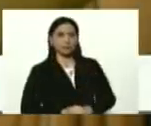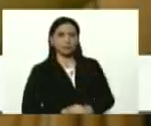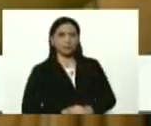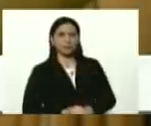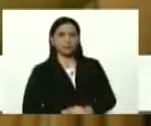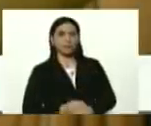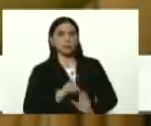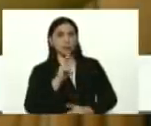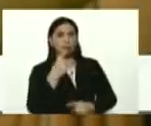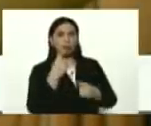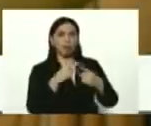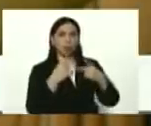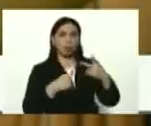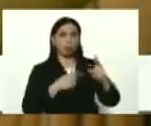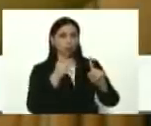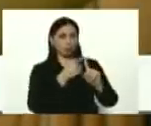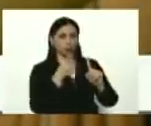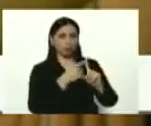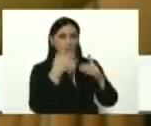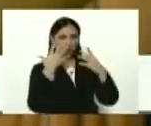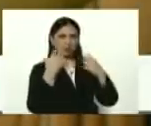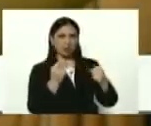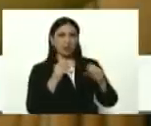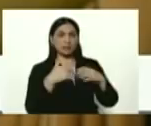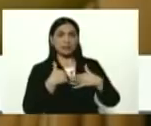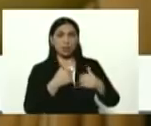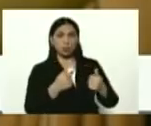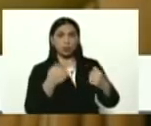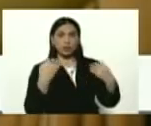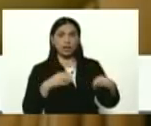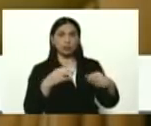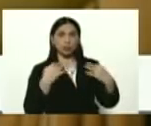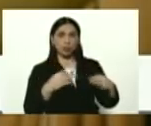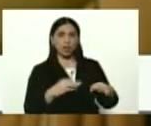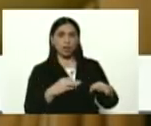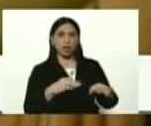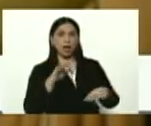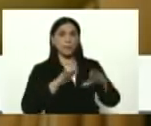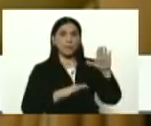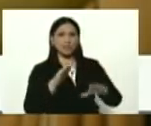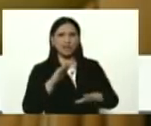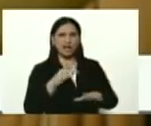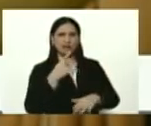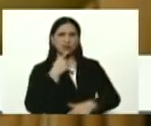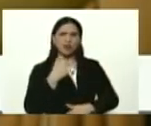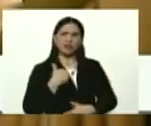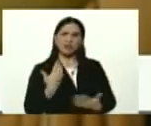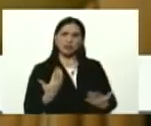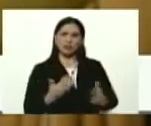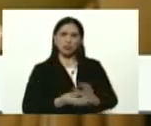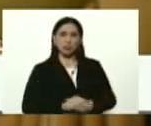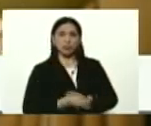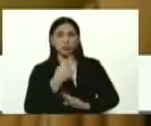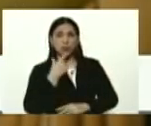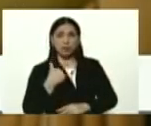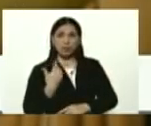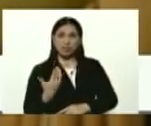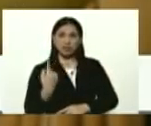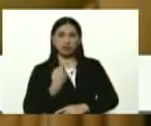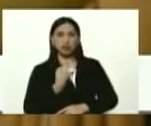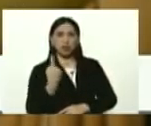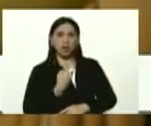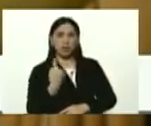Por 2 cosas. 1, para entender que la salud natural, a pesar de que nos han señalado y nos han dicho que